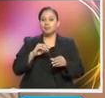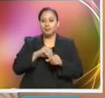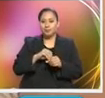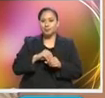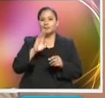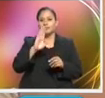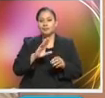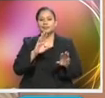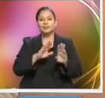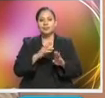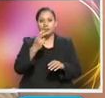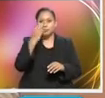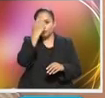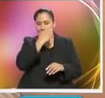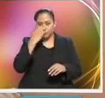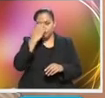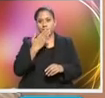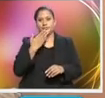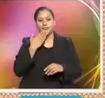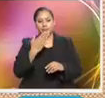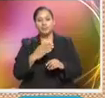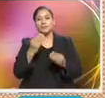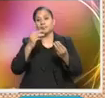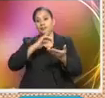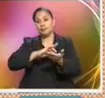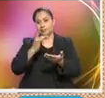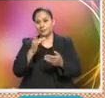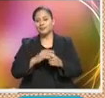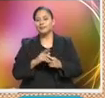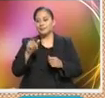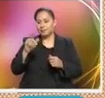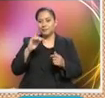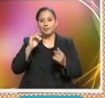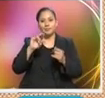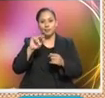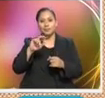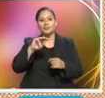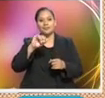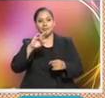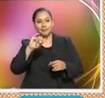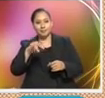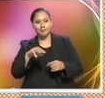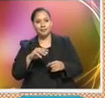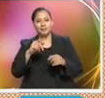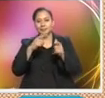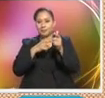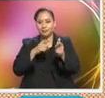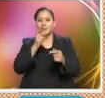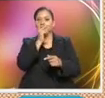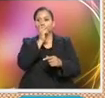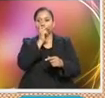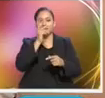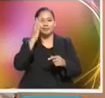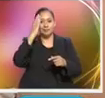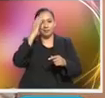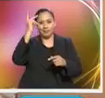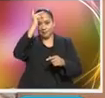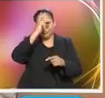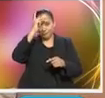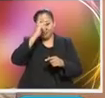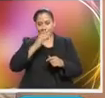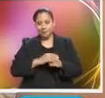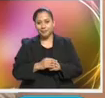que acabamos de analizar aquí. Muchísimas gracias. Gracias a ti, Miriam Juan. Cervantes. Gracias a ti. Aquí el seguimos. padre del psicoanálisis.